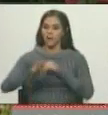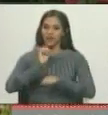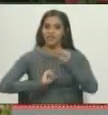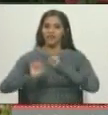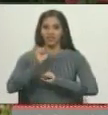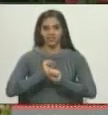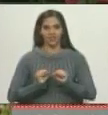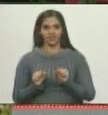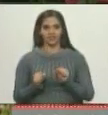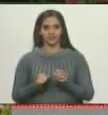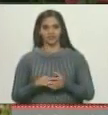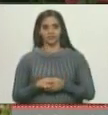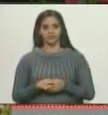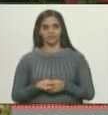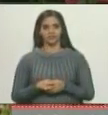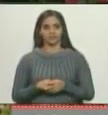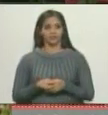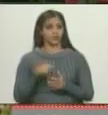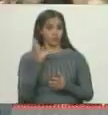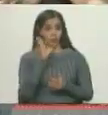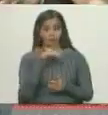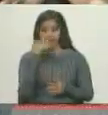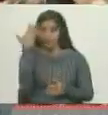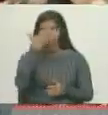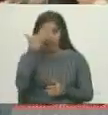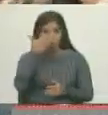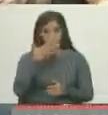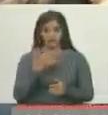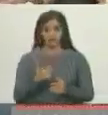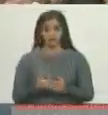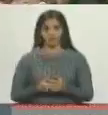pueblo. No tengan dudas,